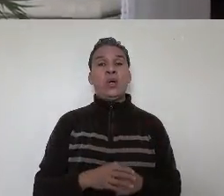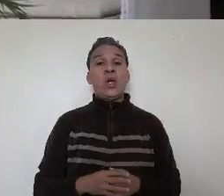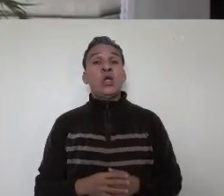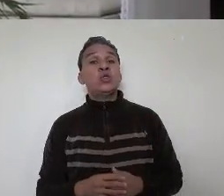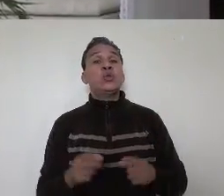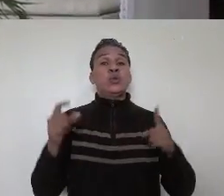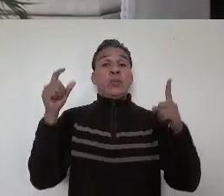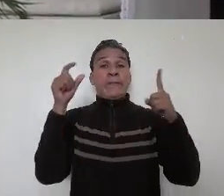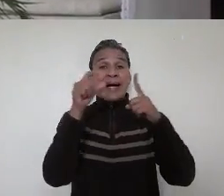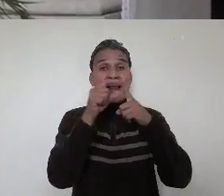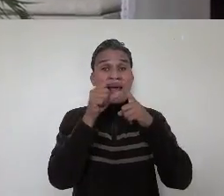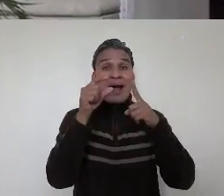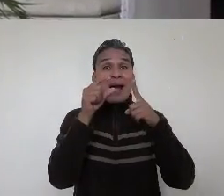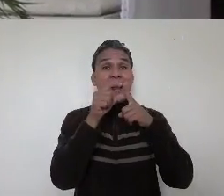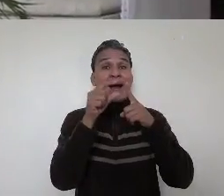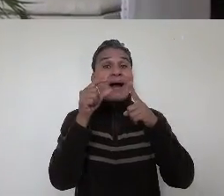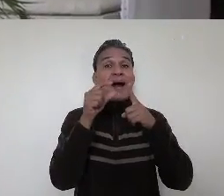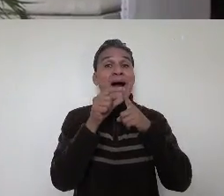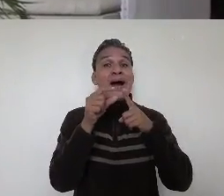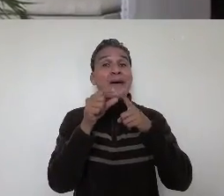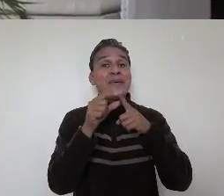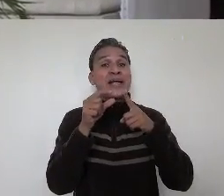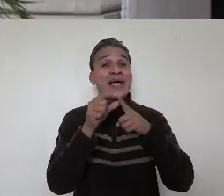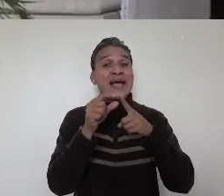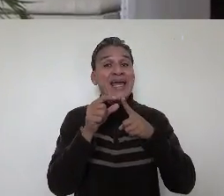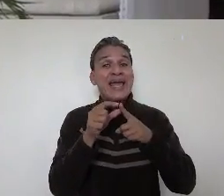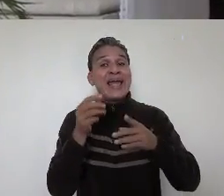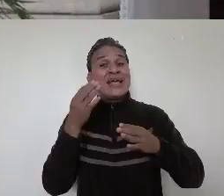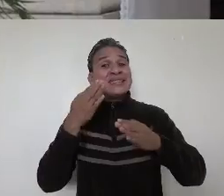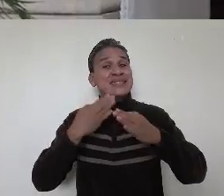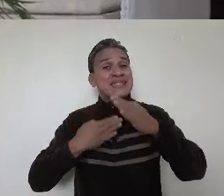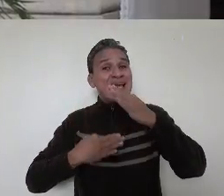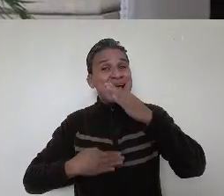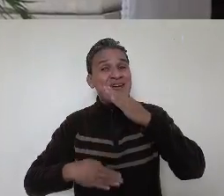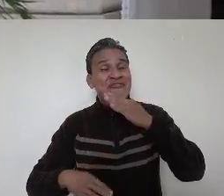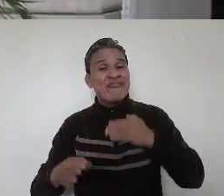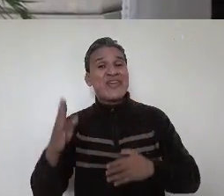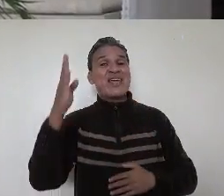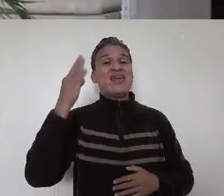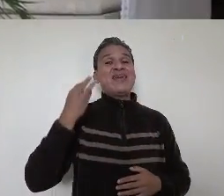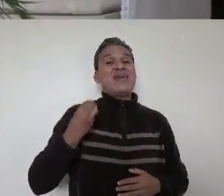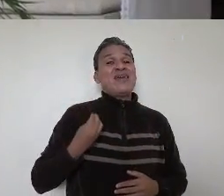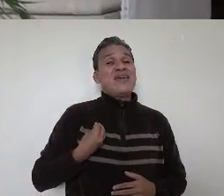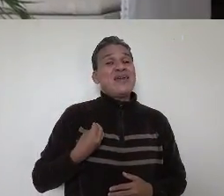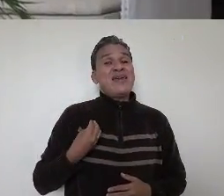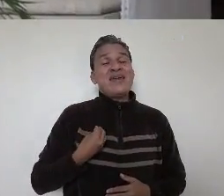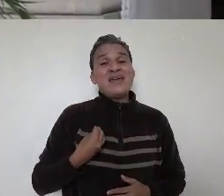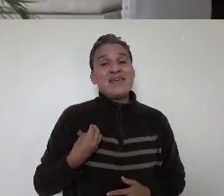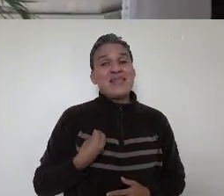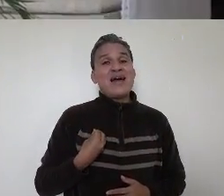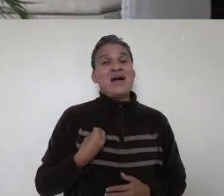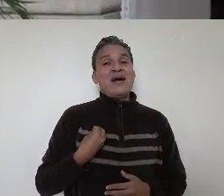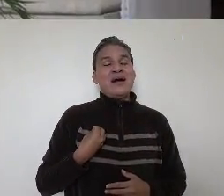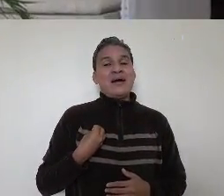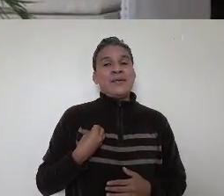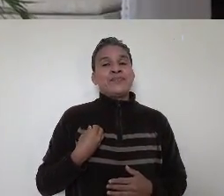corazón. Palabra me da vida.